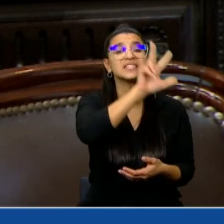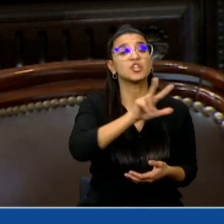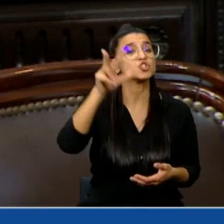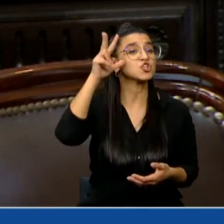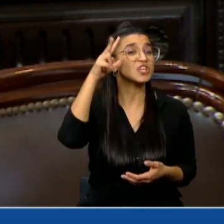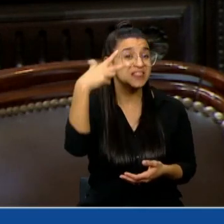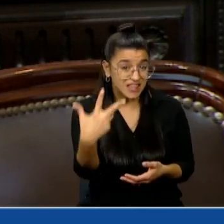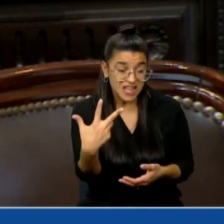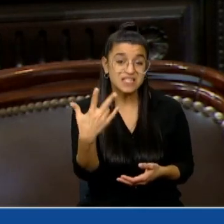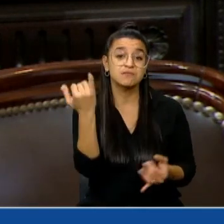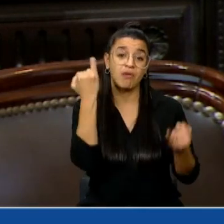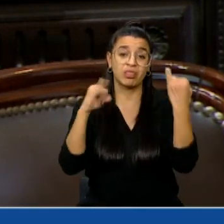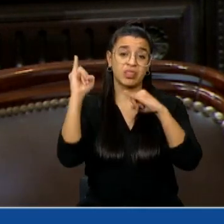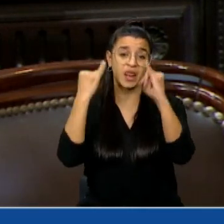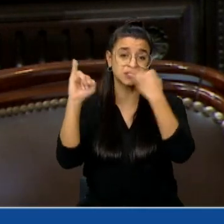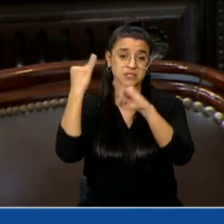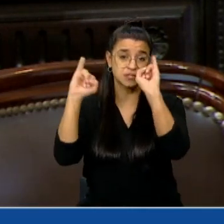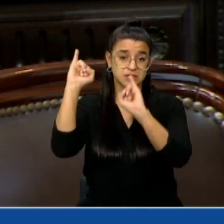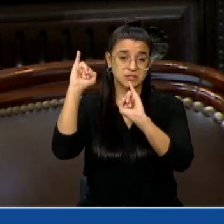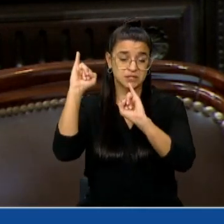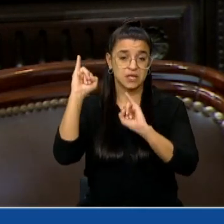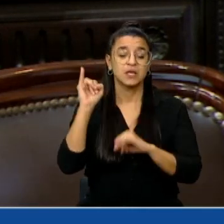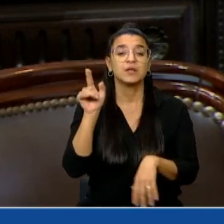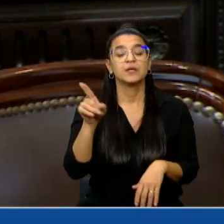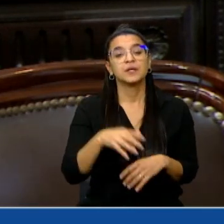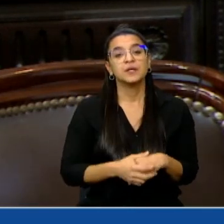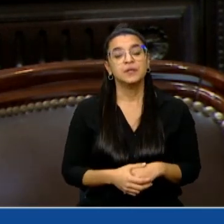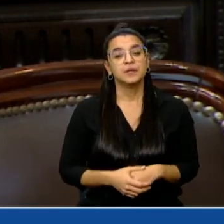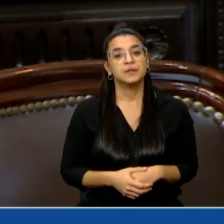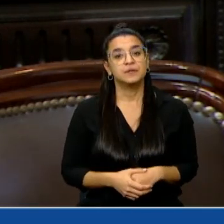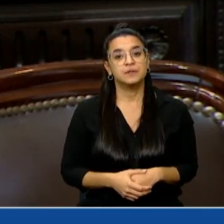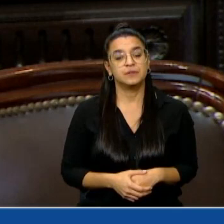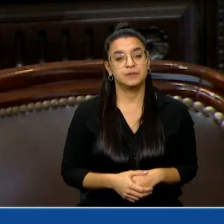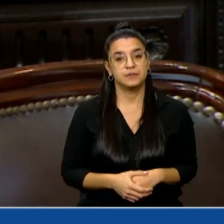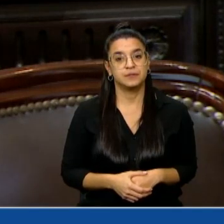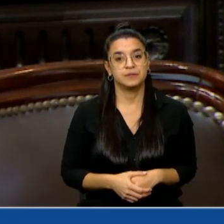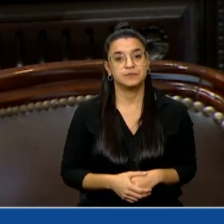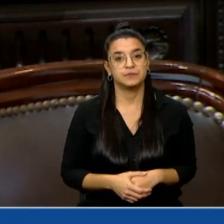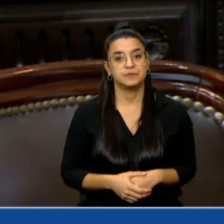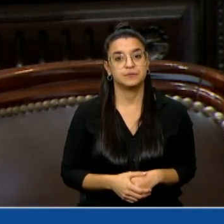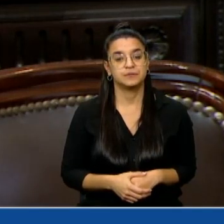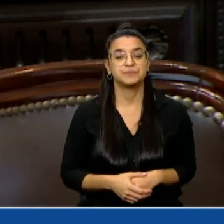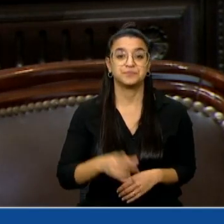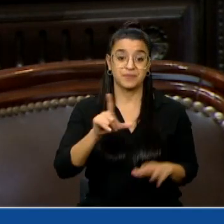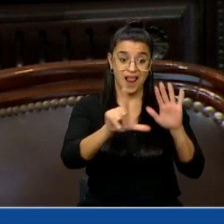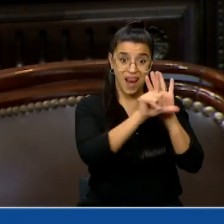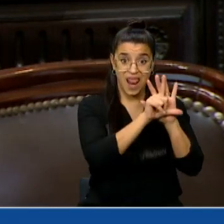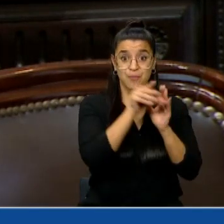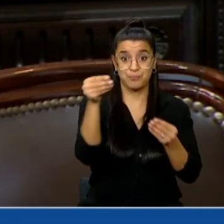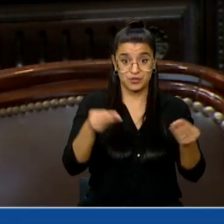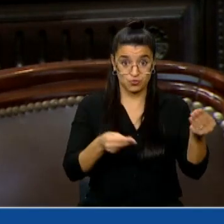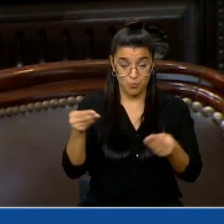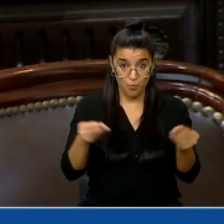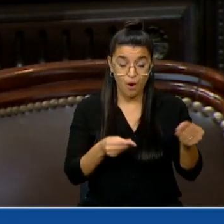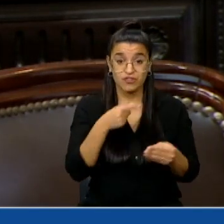425.383 son intereses. A partir de que por la ley de